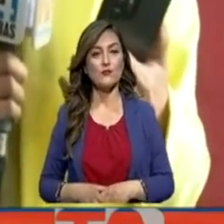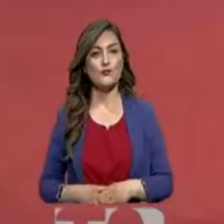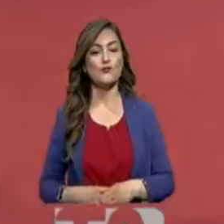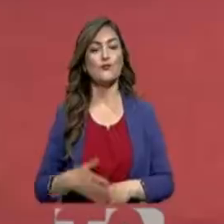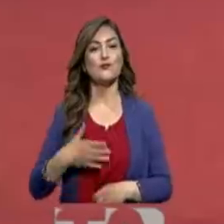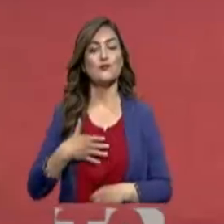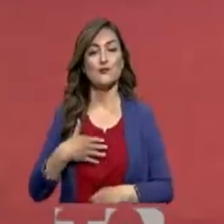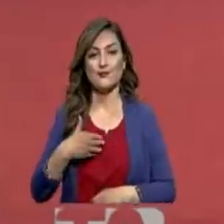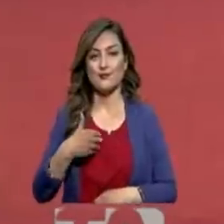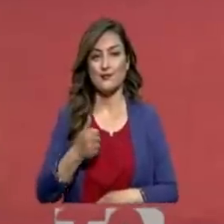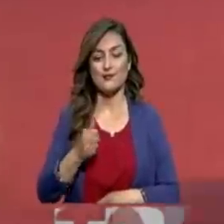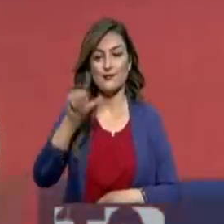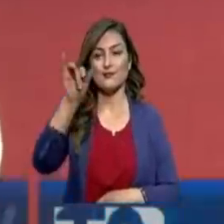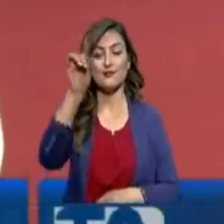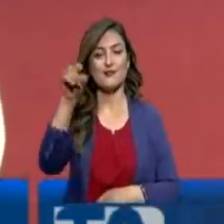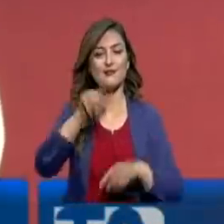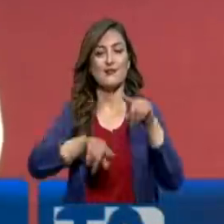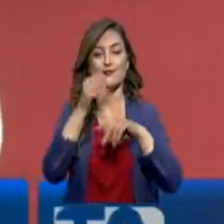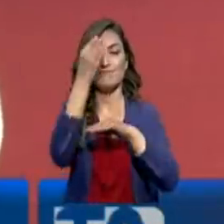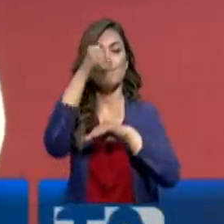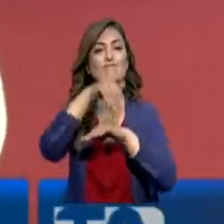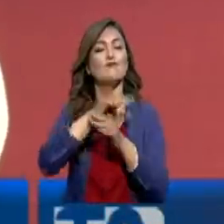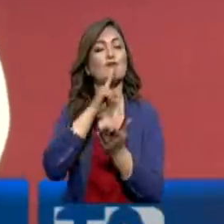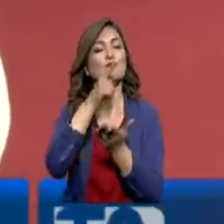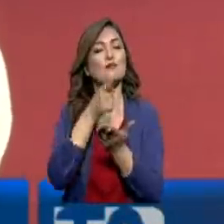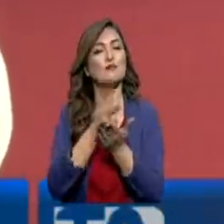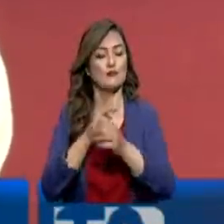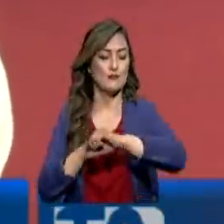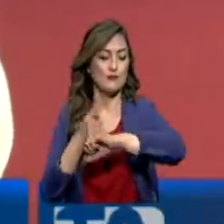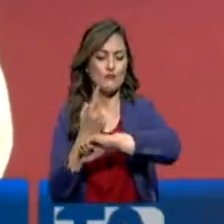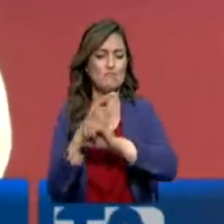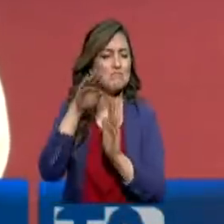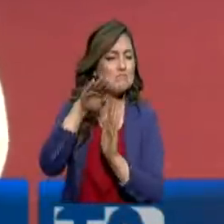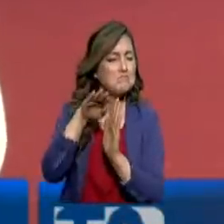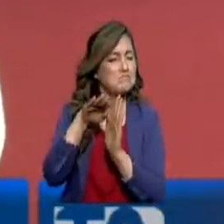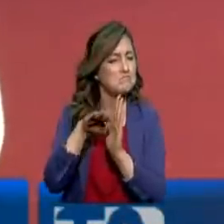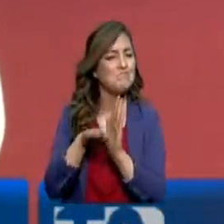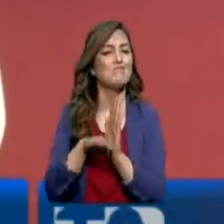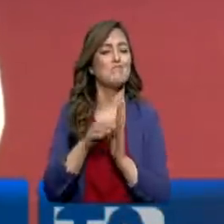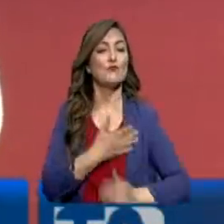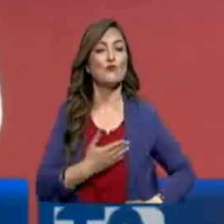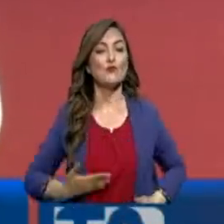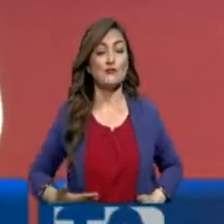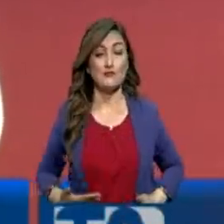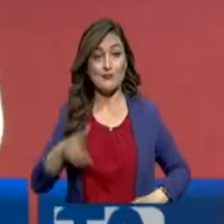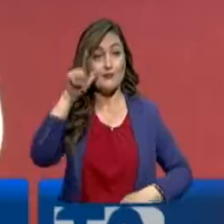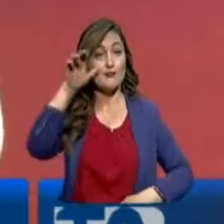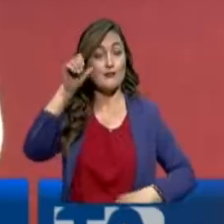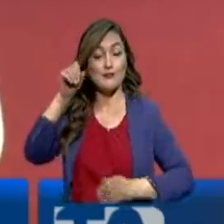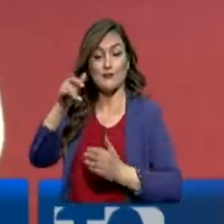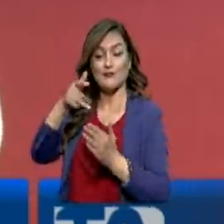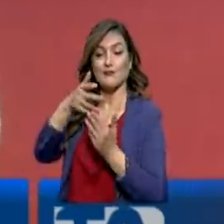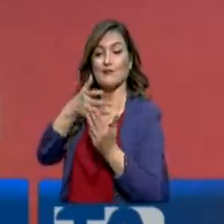¿Qué tal, Liz? Amigos, muy buenas tardes. Así es, en menos de una hora el presidente de la República, Guillermo Lasso, llegará aquí a